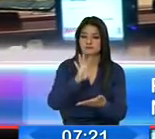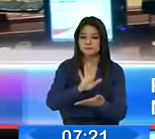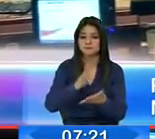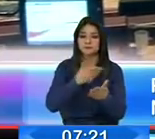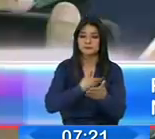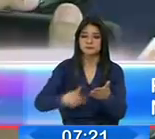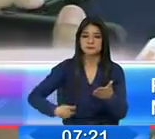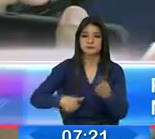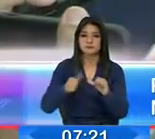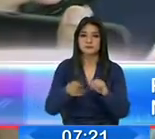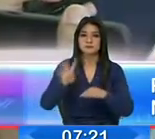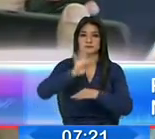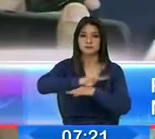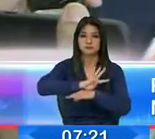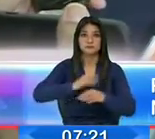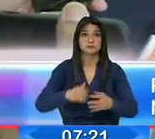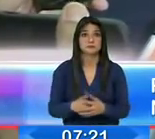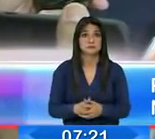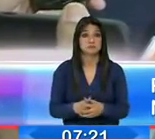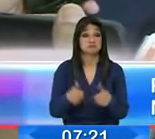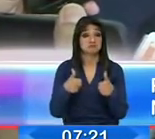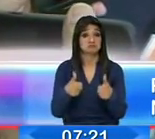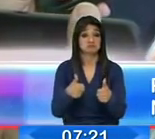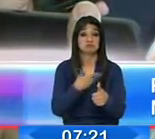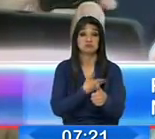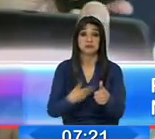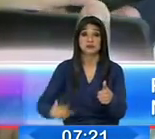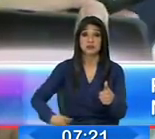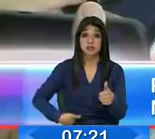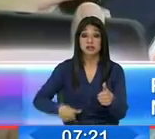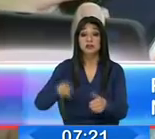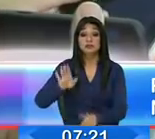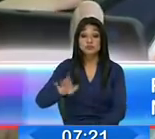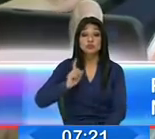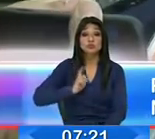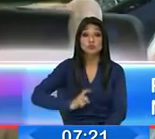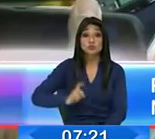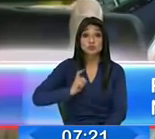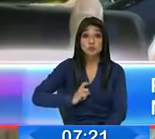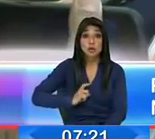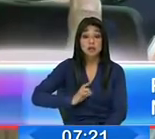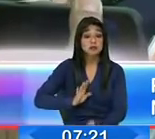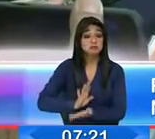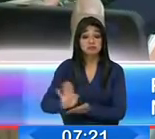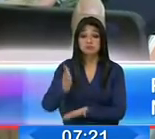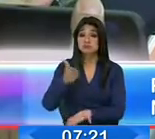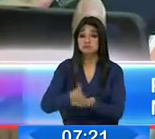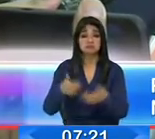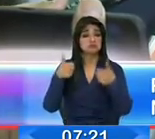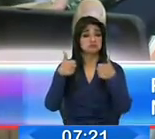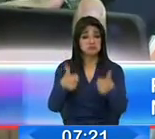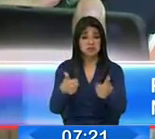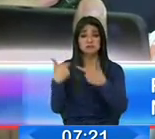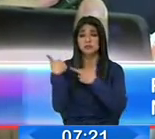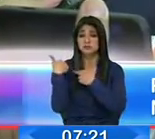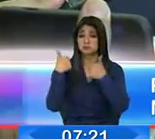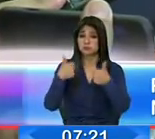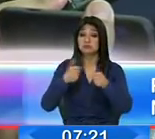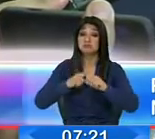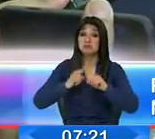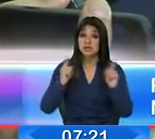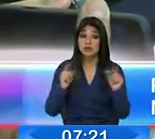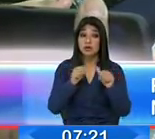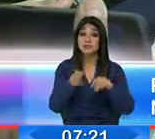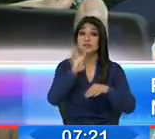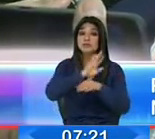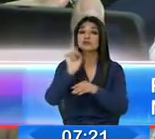Nacional. Se aplaude la posibilidad que el presidente se desprenda de esta acción, con esta acción, así que me parece que es muy responsable, pero en principio la Asamblea